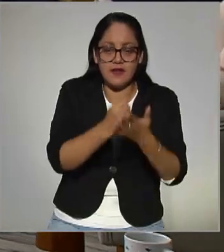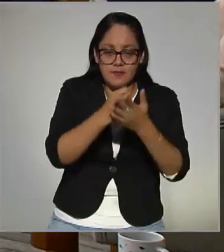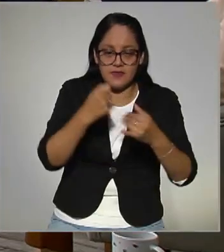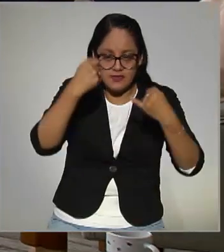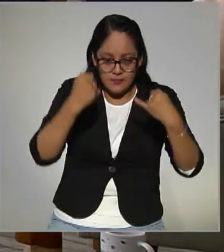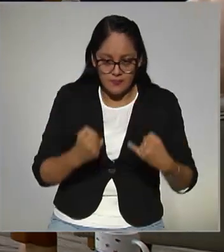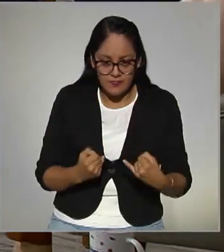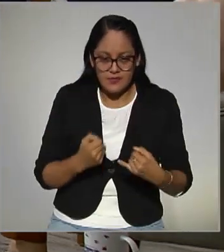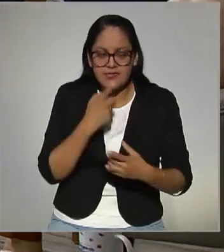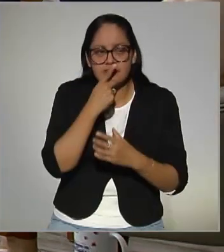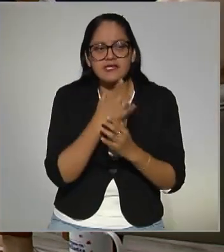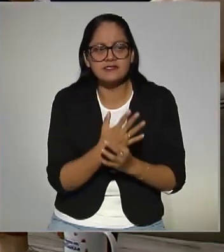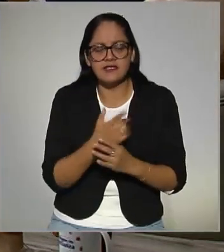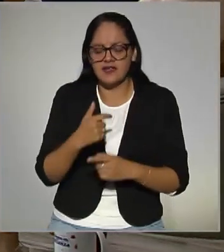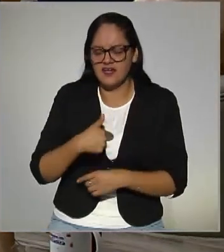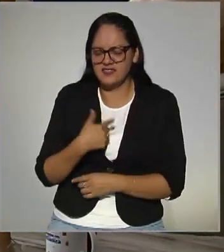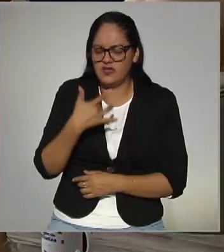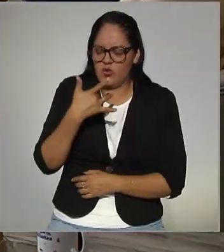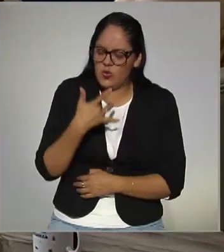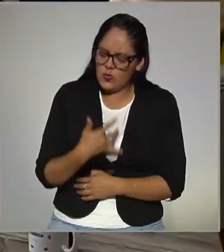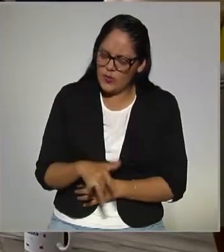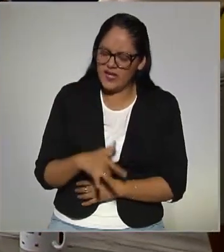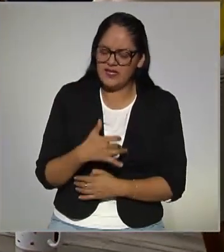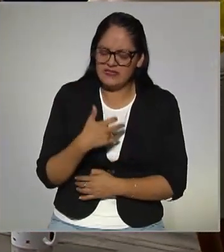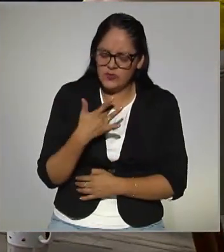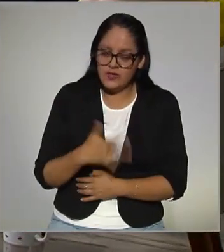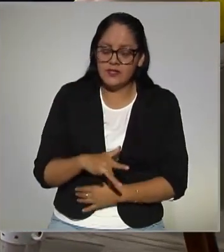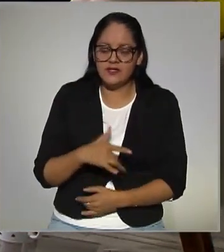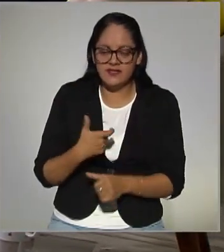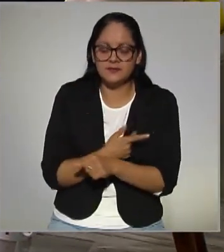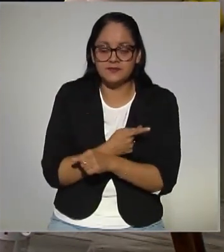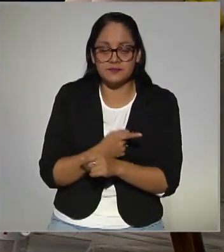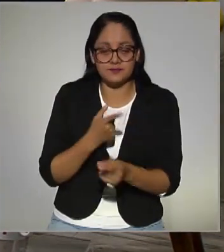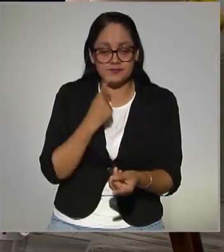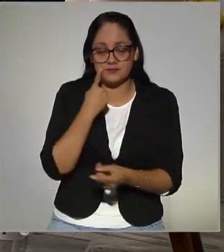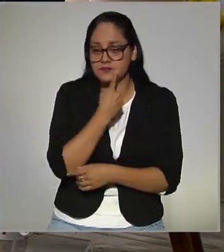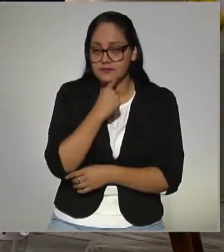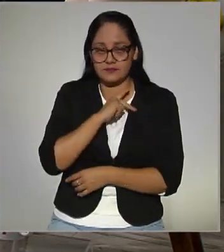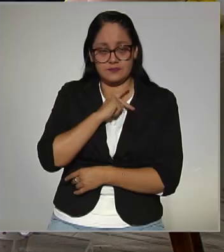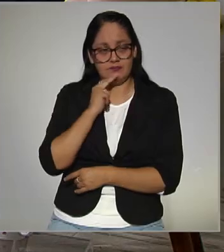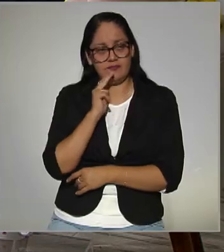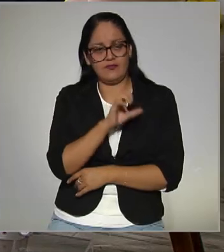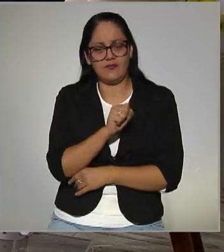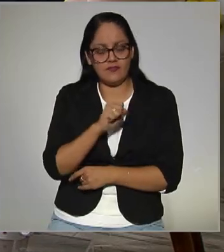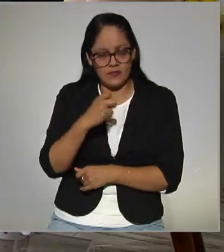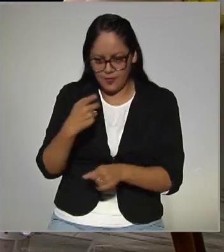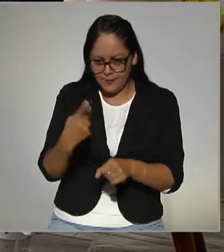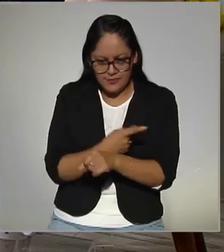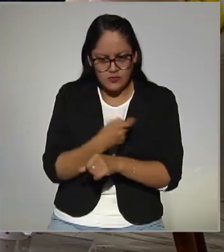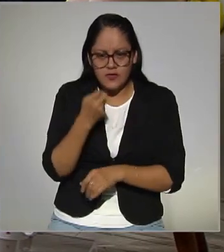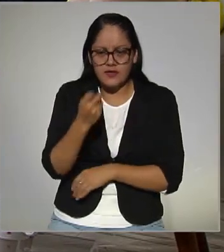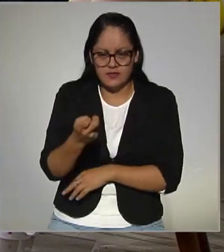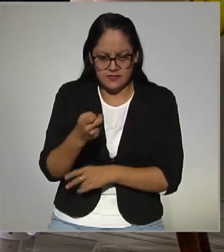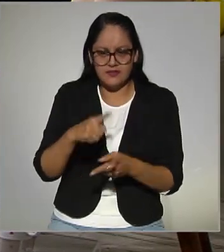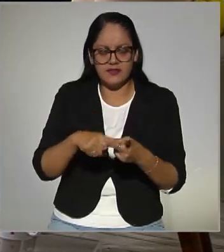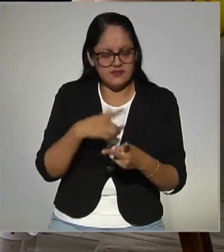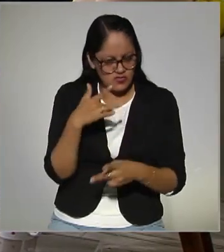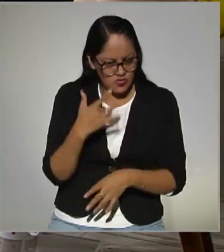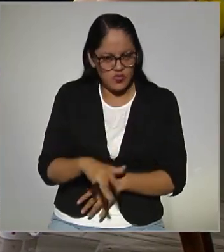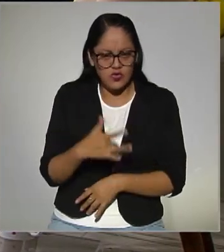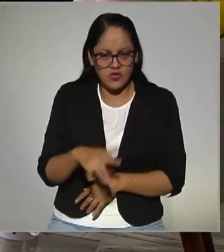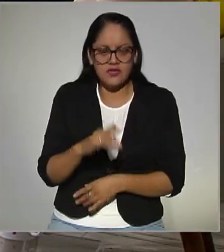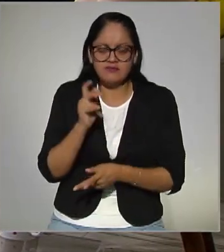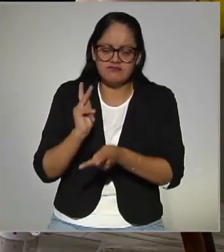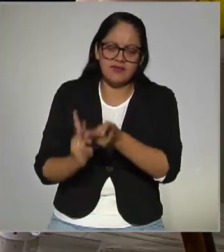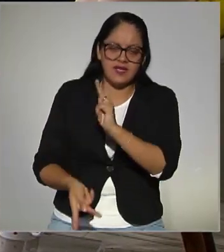dolió, esto sí pasó. No es solamente la percepción que yo tuve, no, esto sí pasó, ¿no? Esto sí dolió. Y